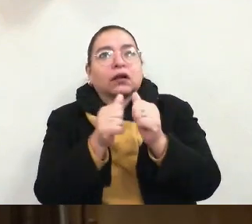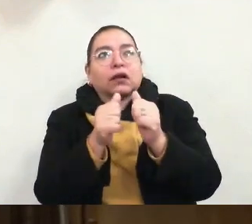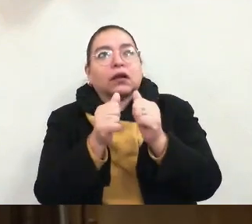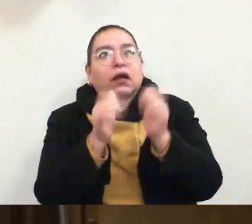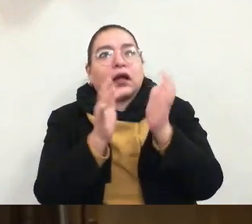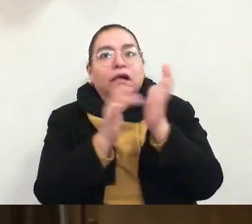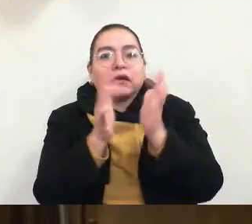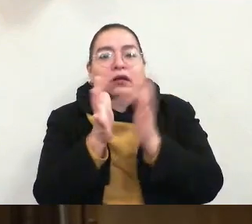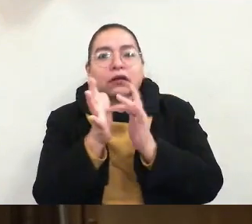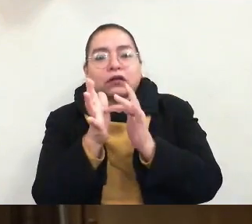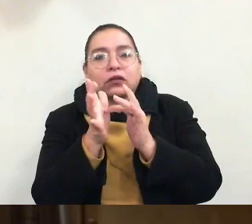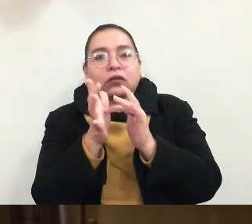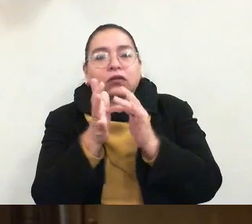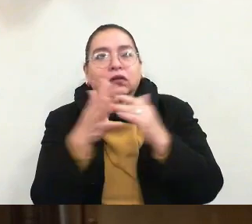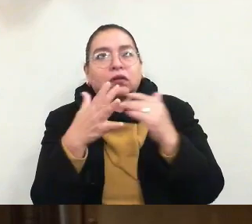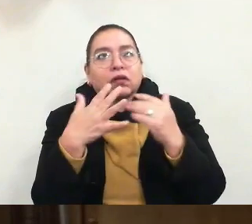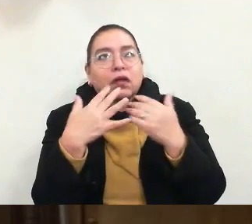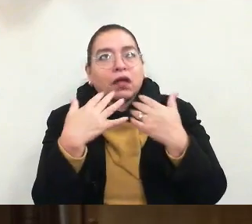Con su